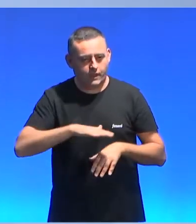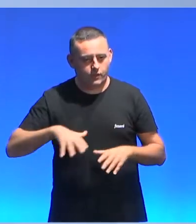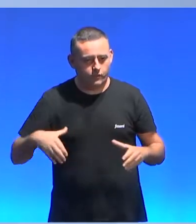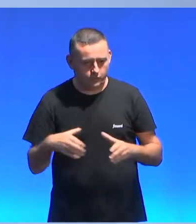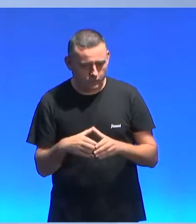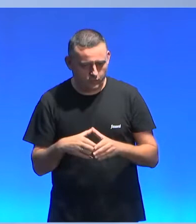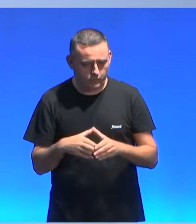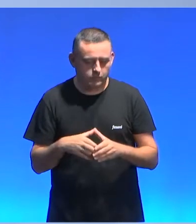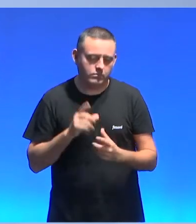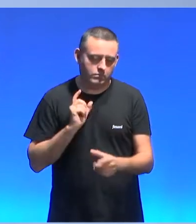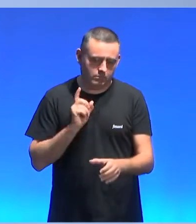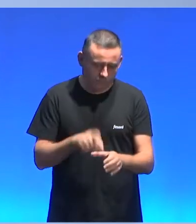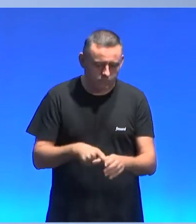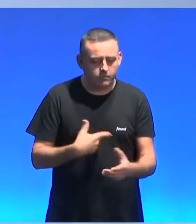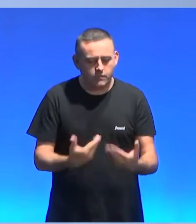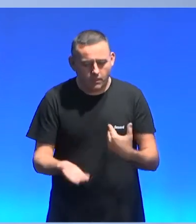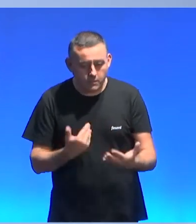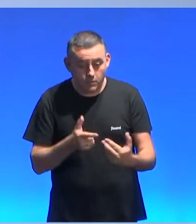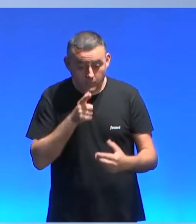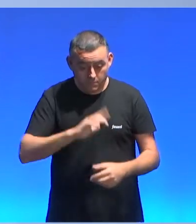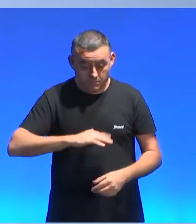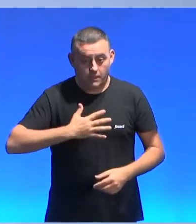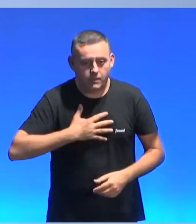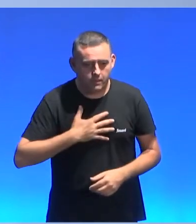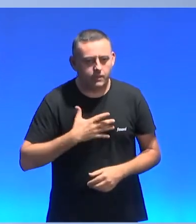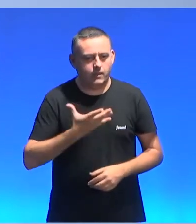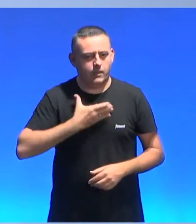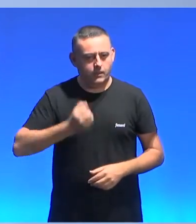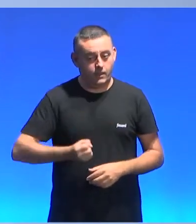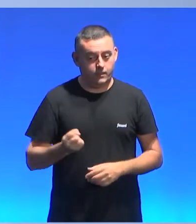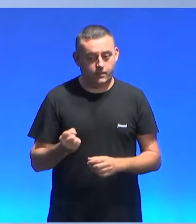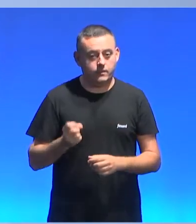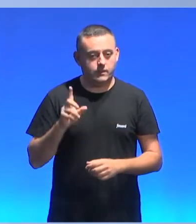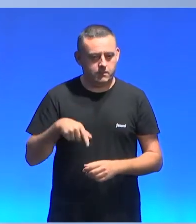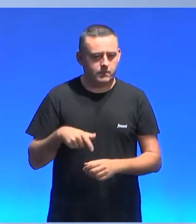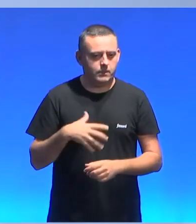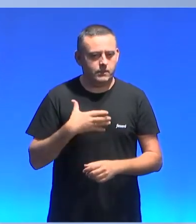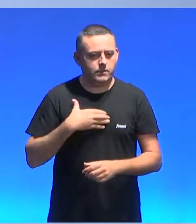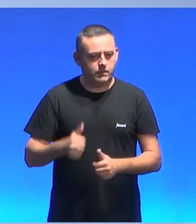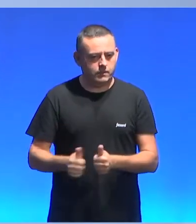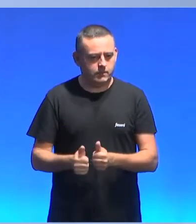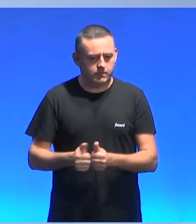con el alcalde, con su gabinete. Como siempre,